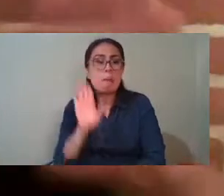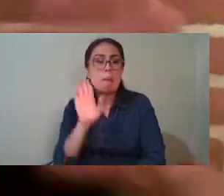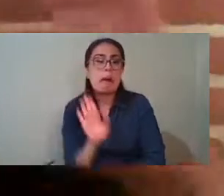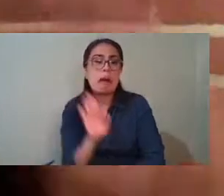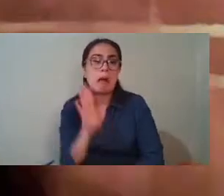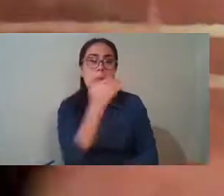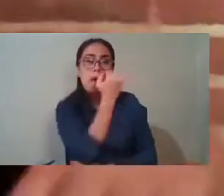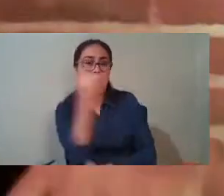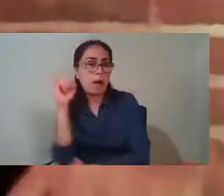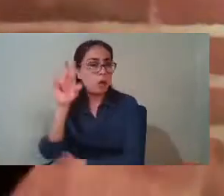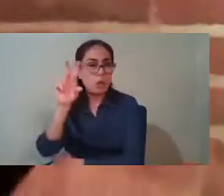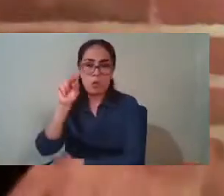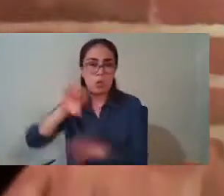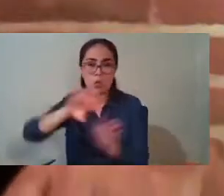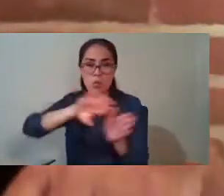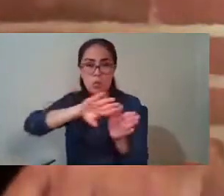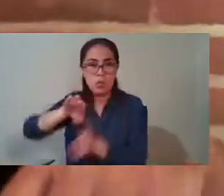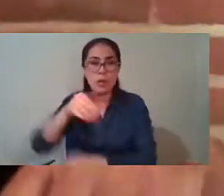pero Gardner,